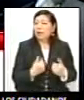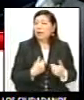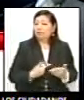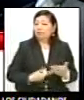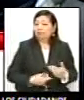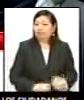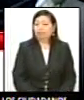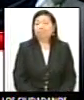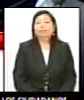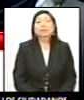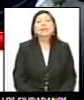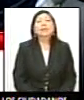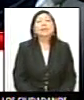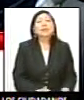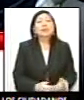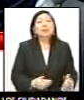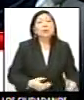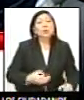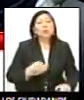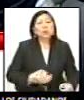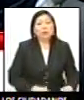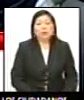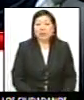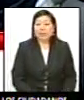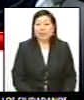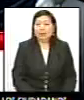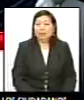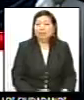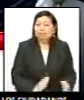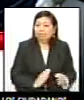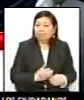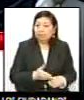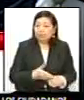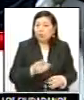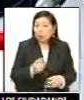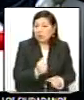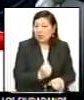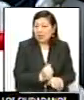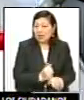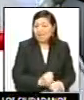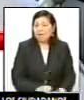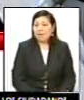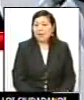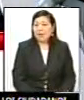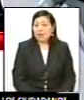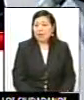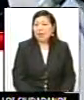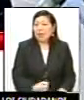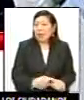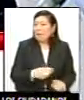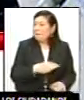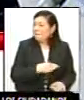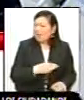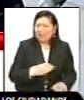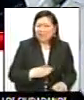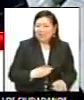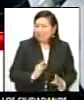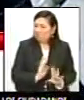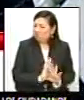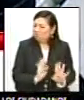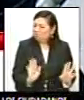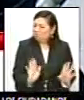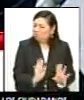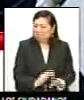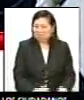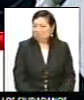a causas pendientes ante el órgano jurisdiccional ni interferir en el ejercicio de sus funciones. El exministro no intervino, los